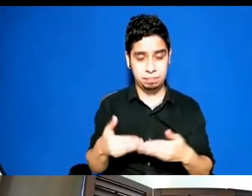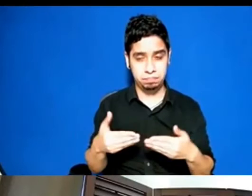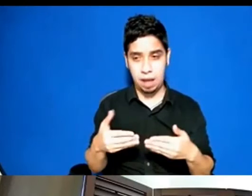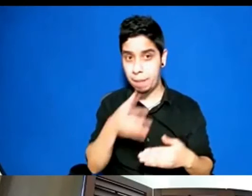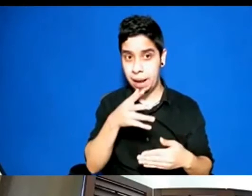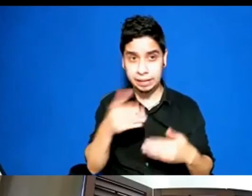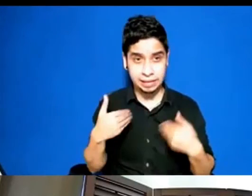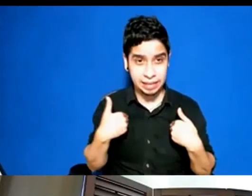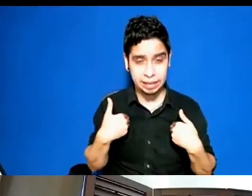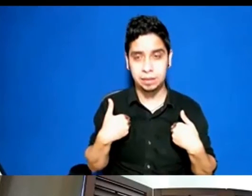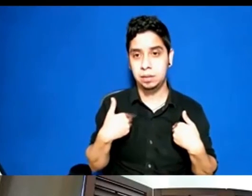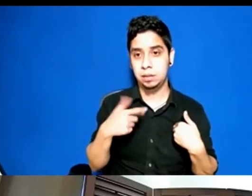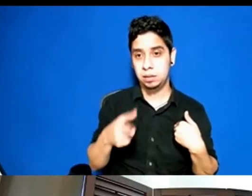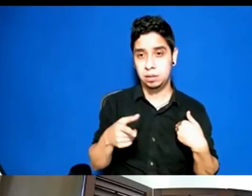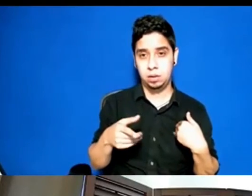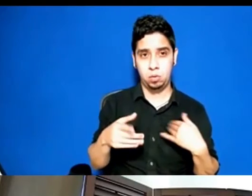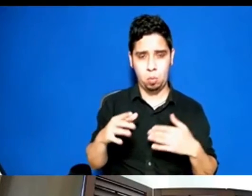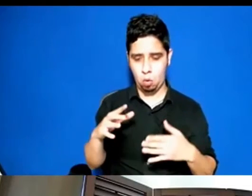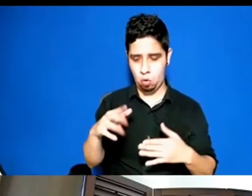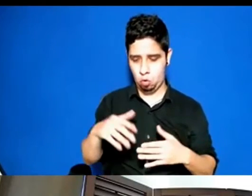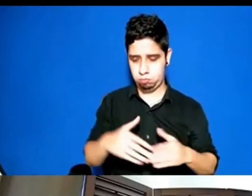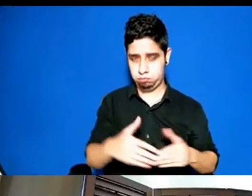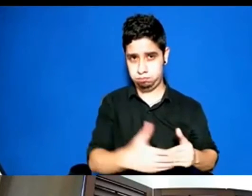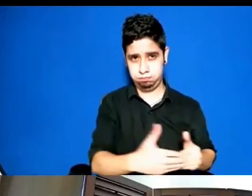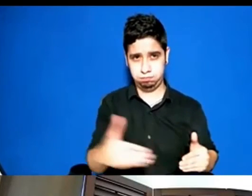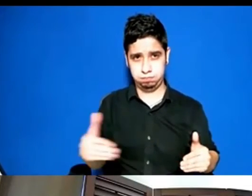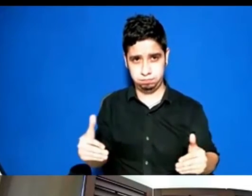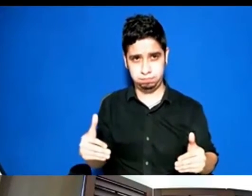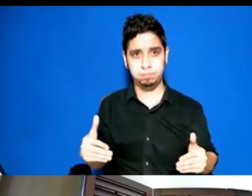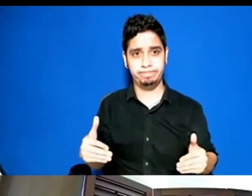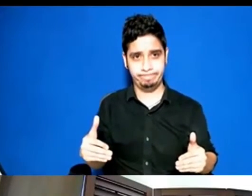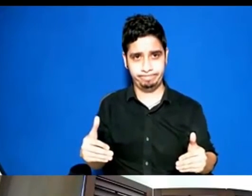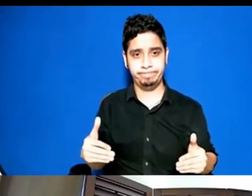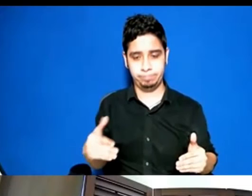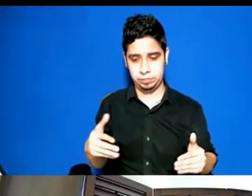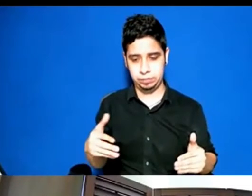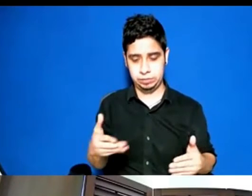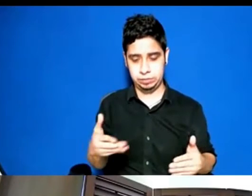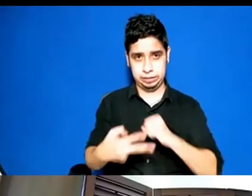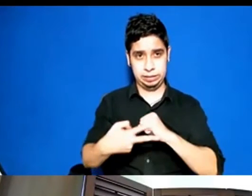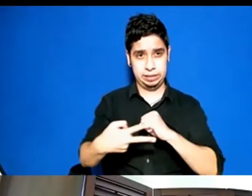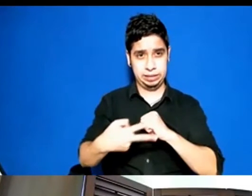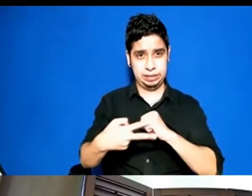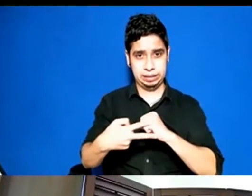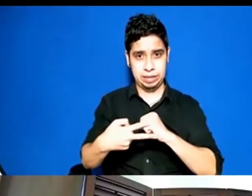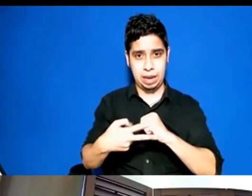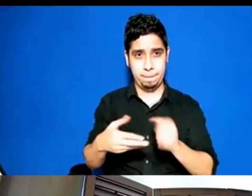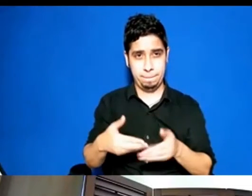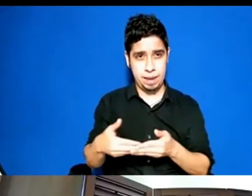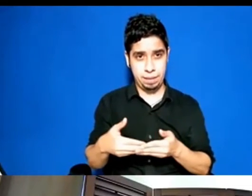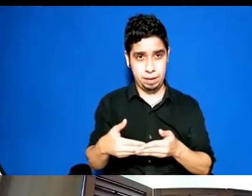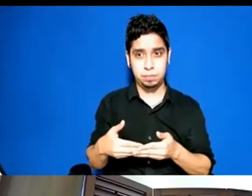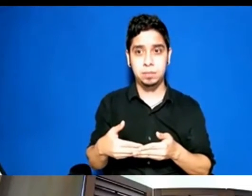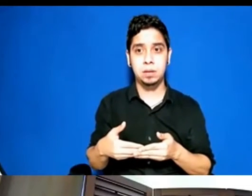los científicos, hasta 3 años atrás. Ok. Y ella llega, produce los huevos